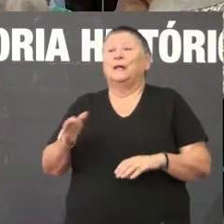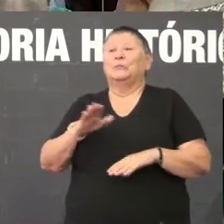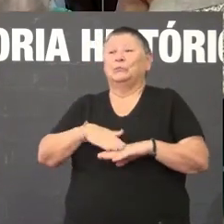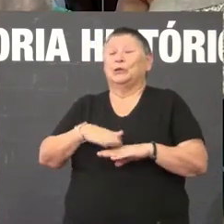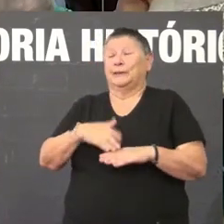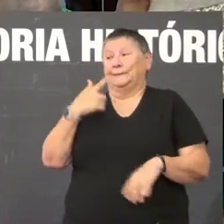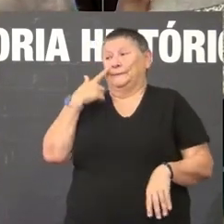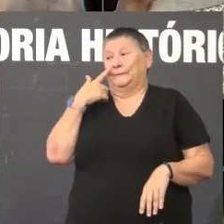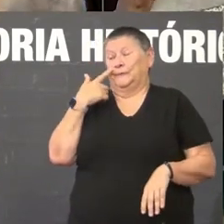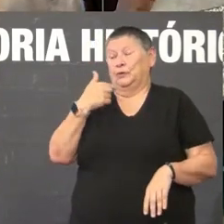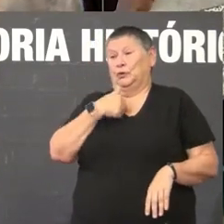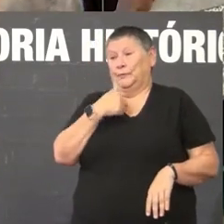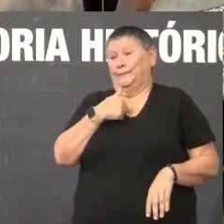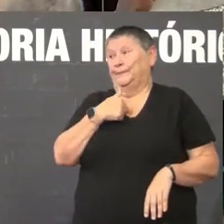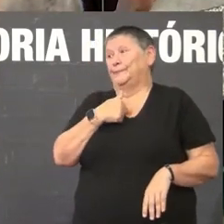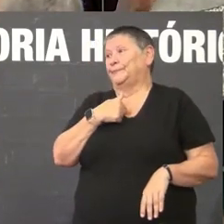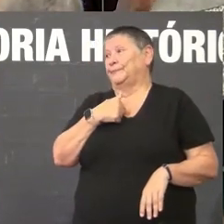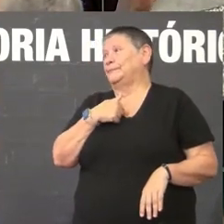eu